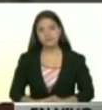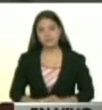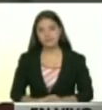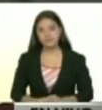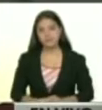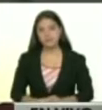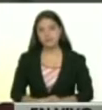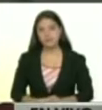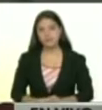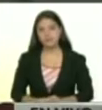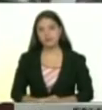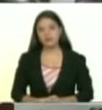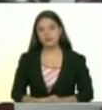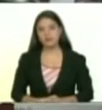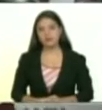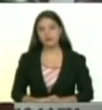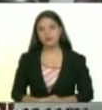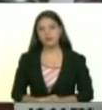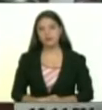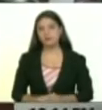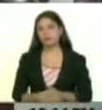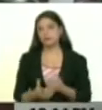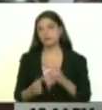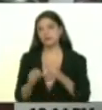y sugirieron participar en la reducción.